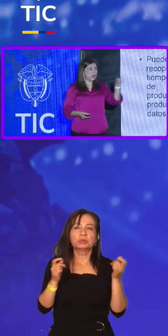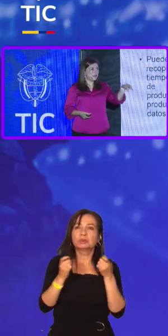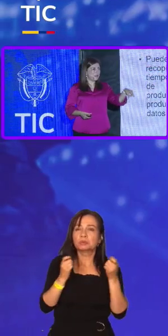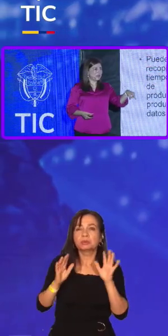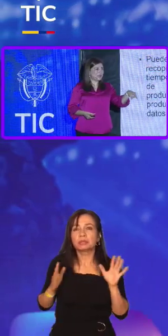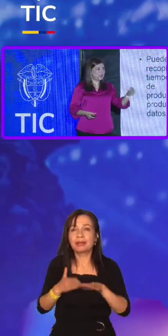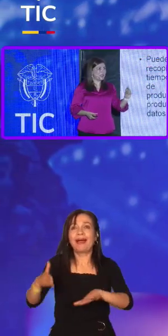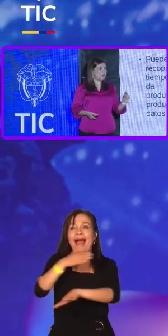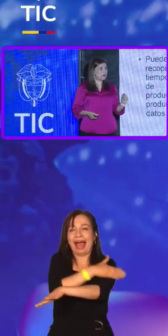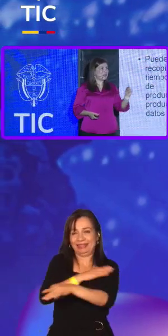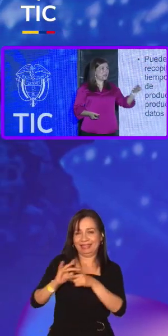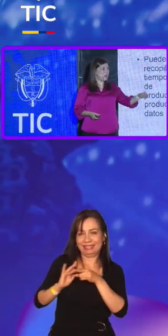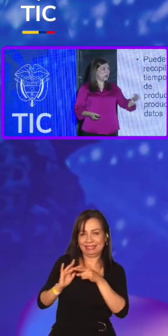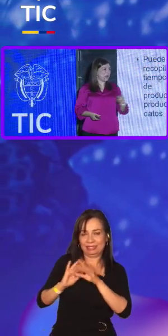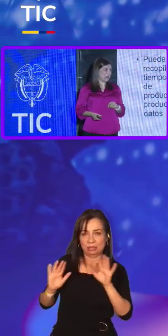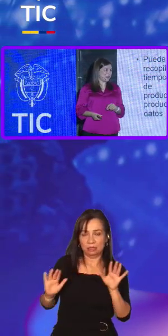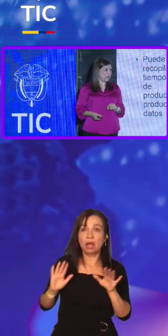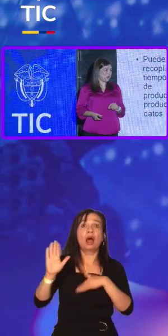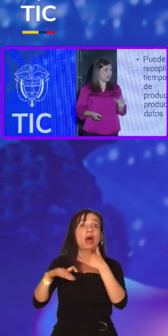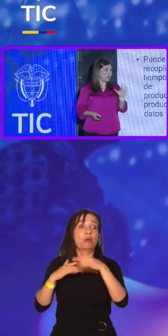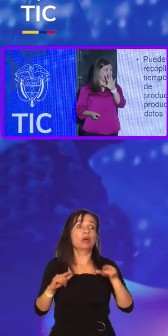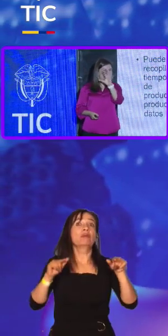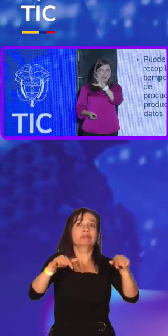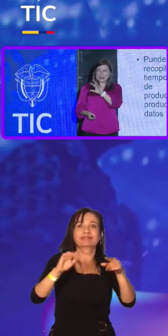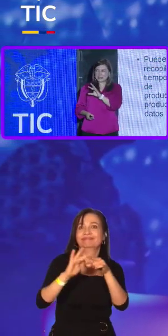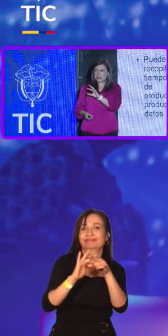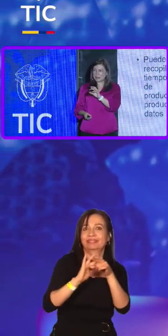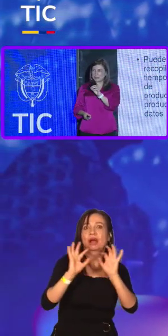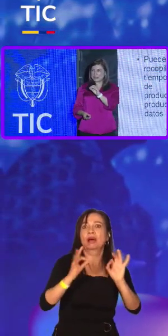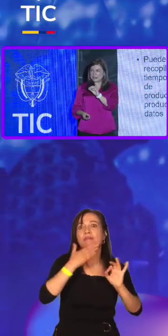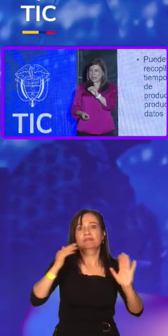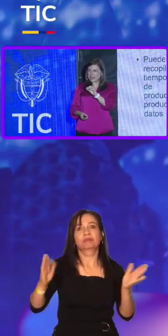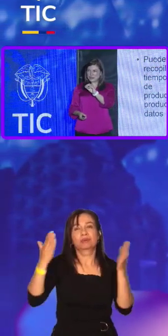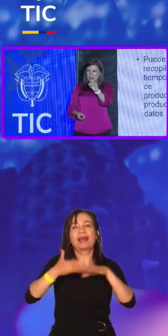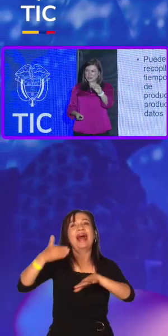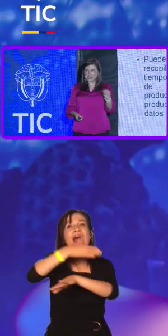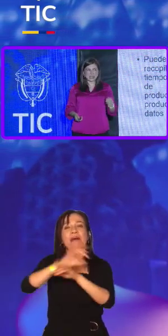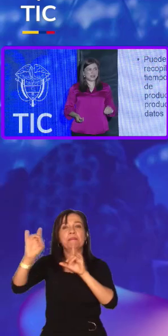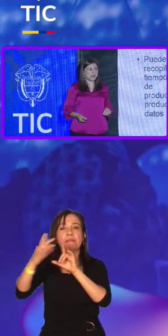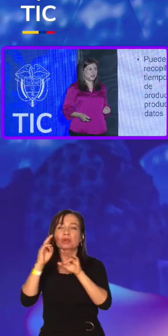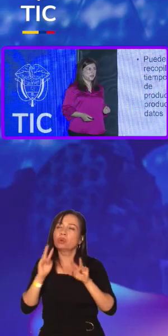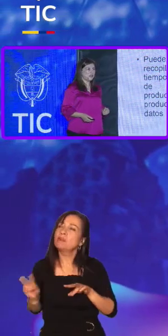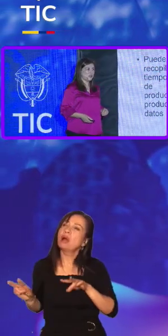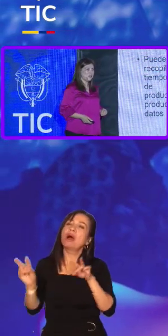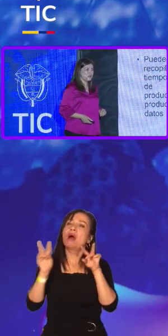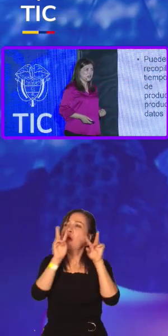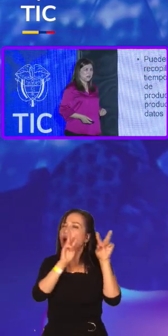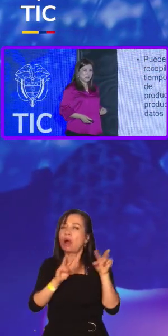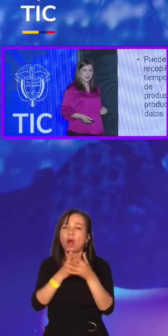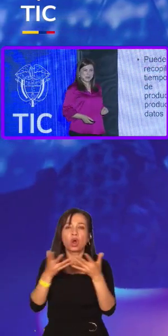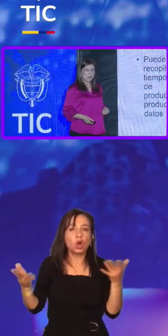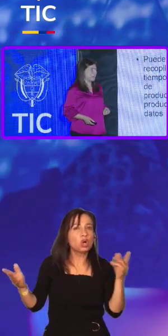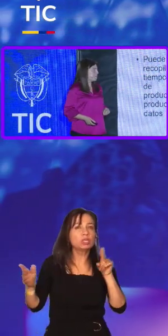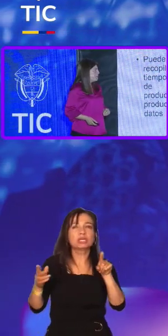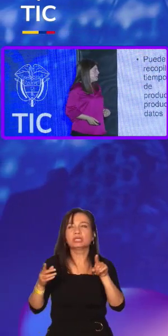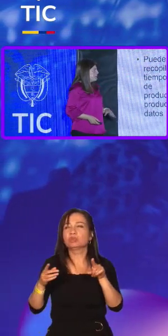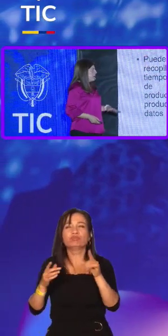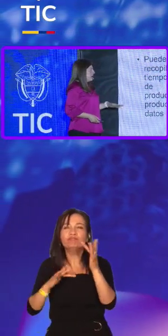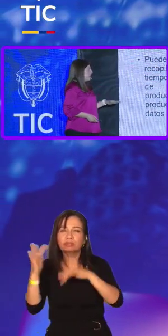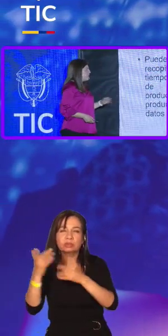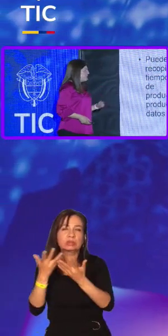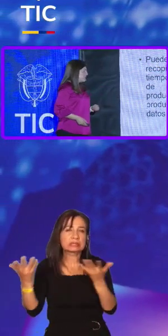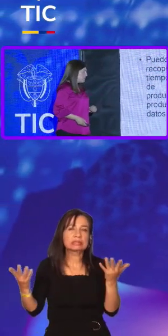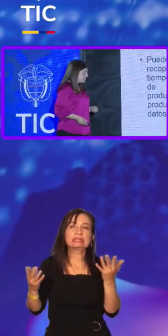para que cuando lo voy a implementar, ya la implementé mejorada, porque pude ver de primera entrada qué son las cosas que definitivamente no funcionaban y por